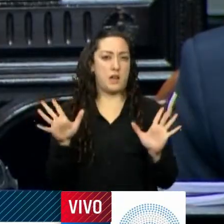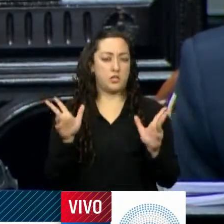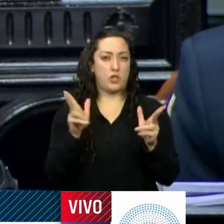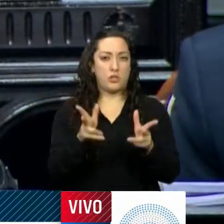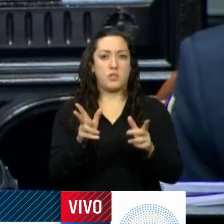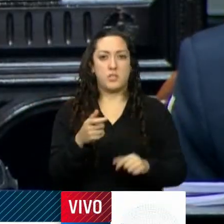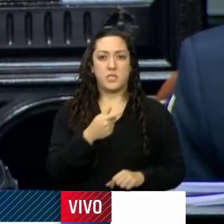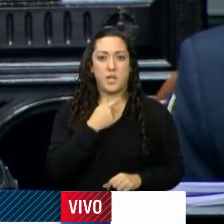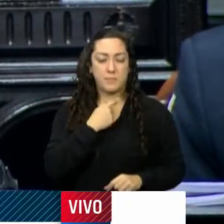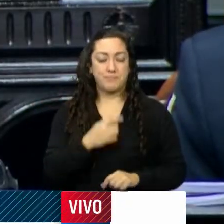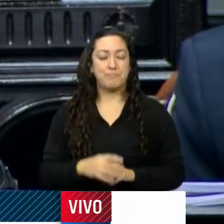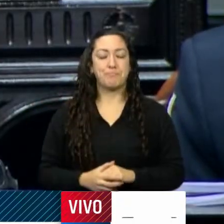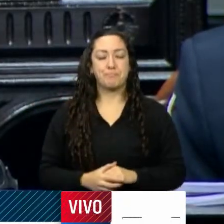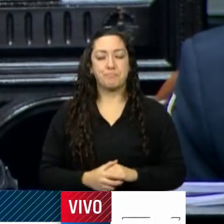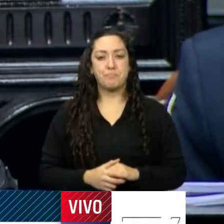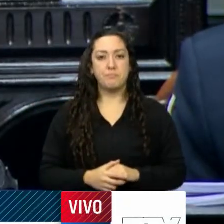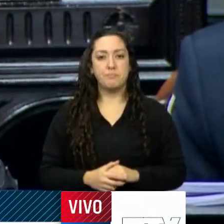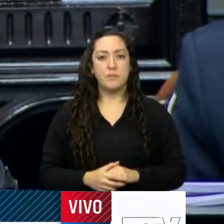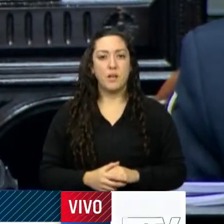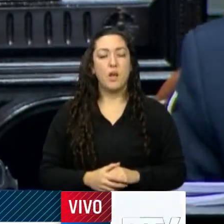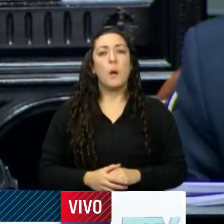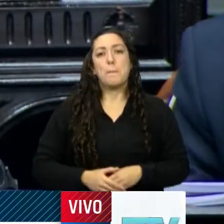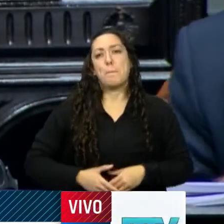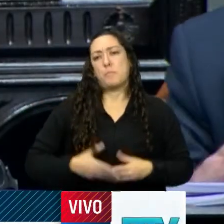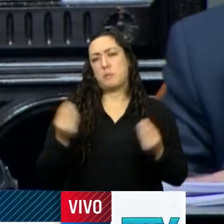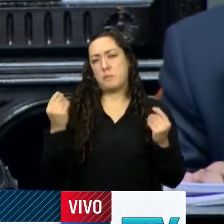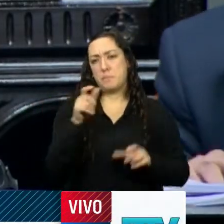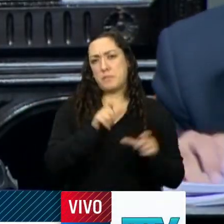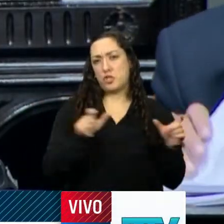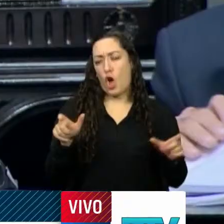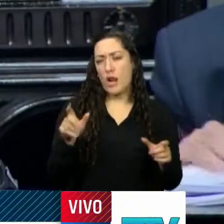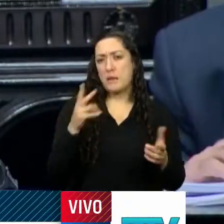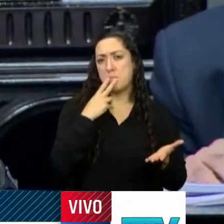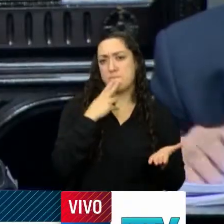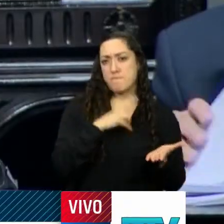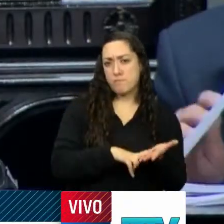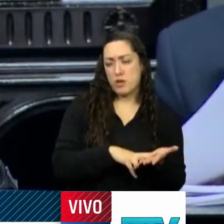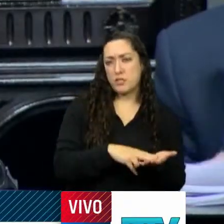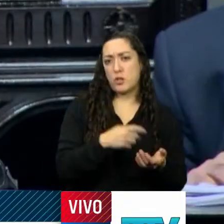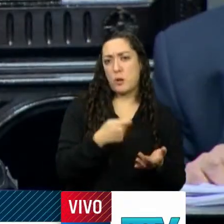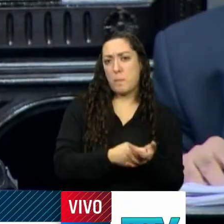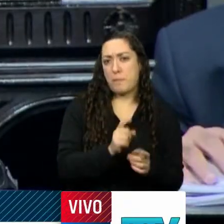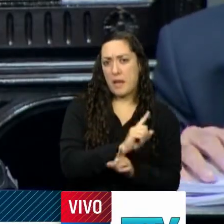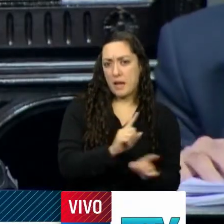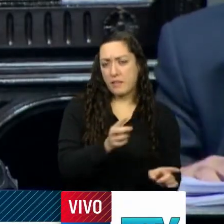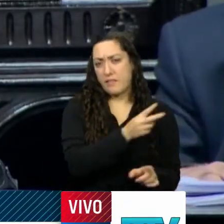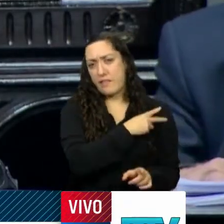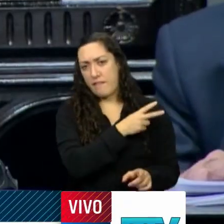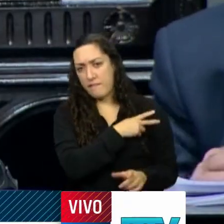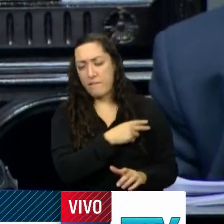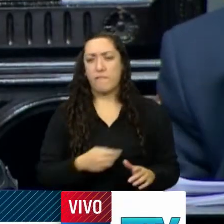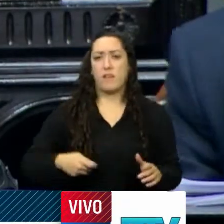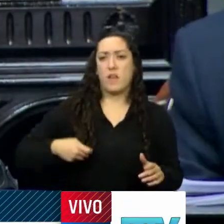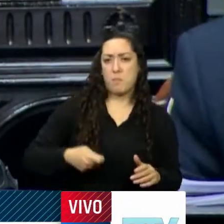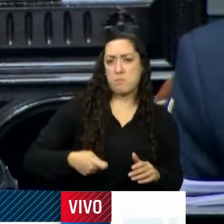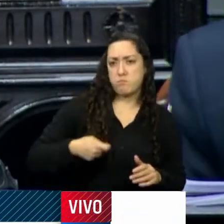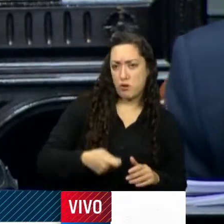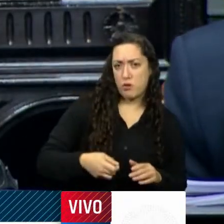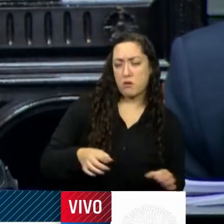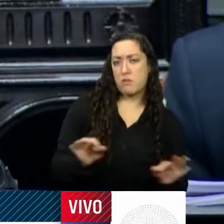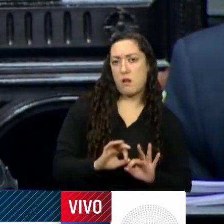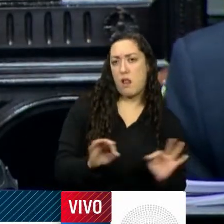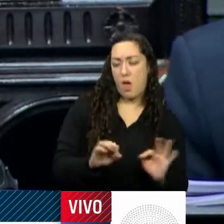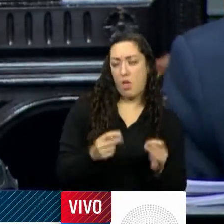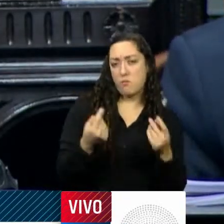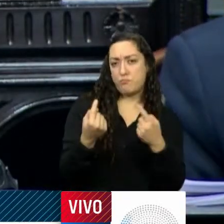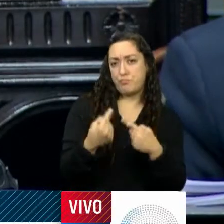veces escucho hablar del empleador que evadió los impuestos, que evadió los aportes, que no hizo las contribuciones, etcétera,